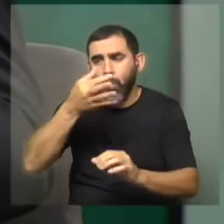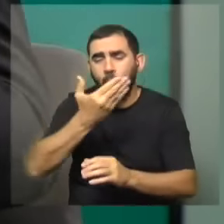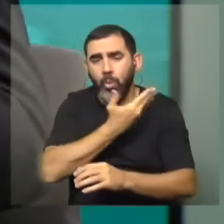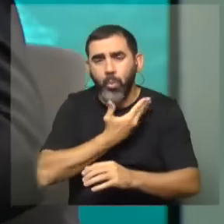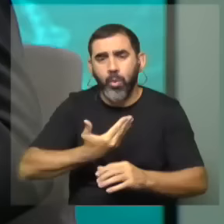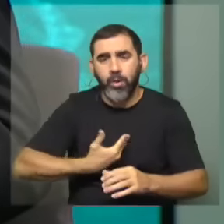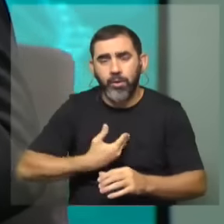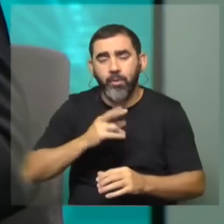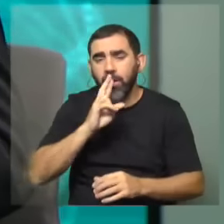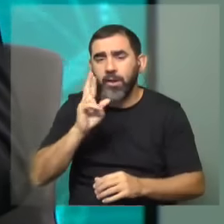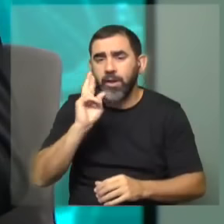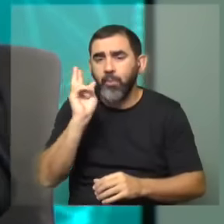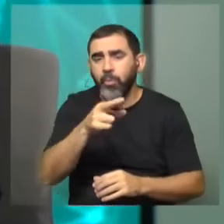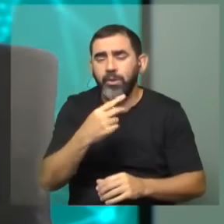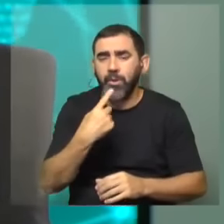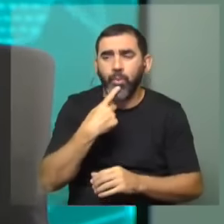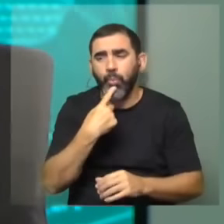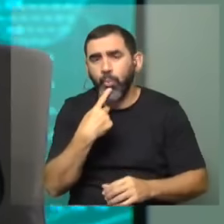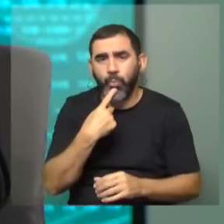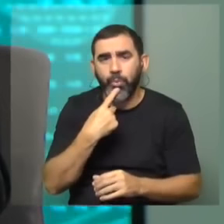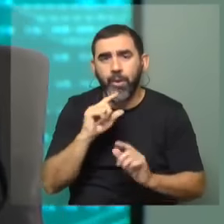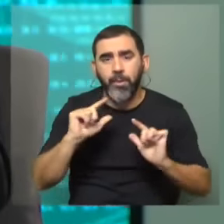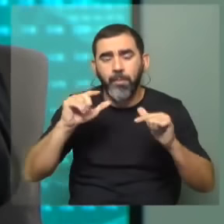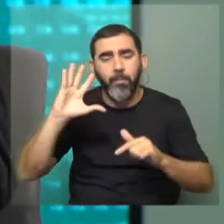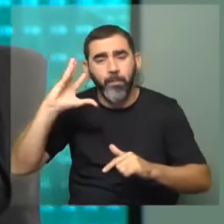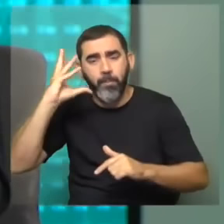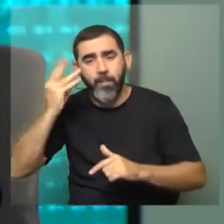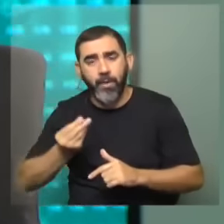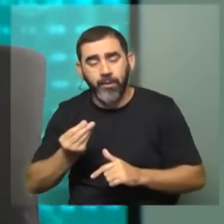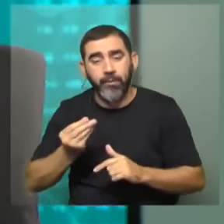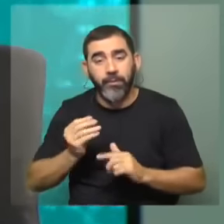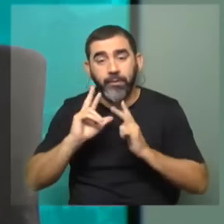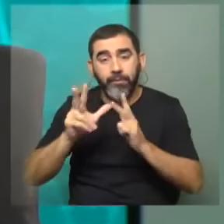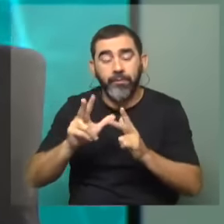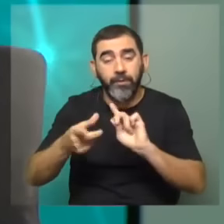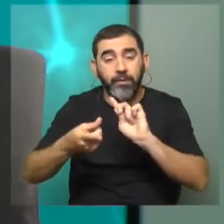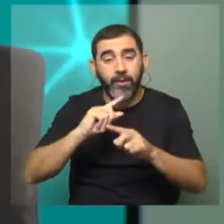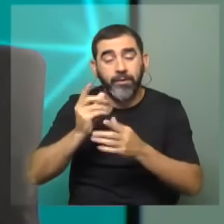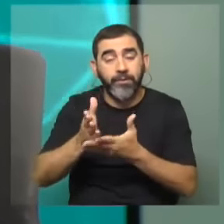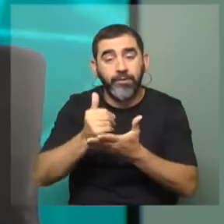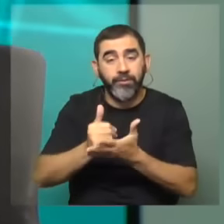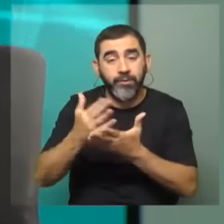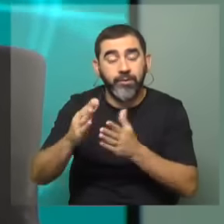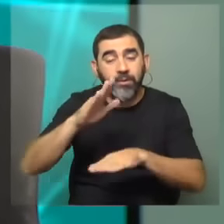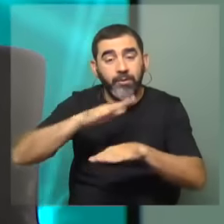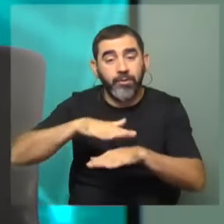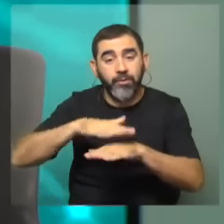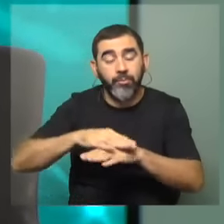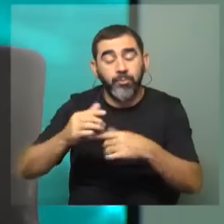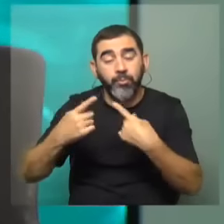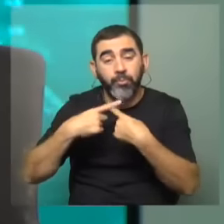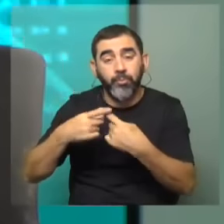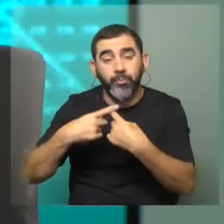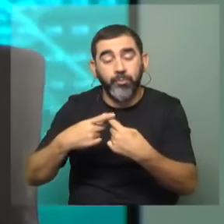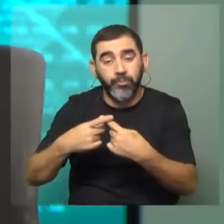gobierno en respuesta a los cuestionamientos la embajada de Palestina sostuvo que la cancillería se está encargando del tema diplomático y